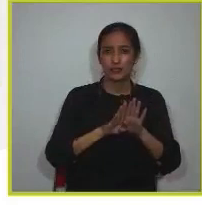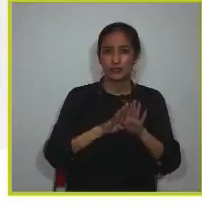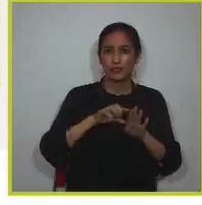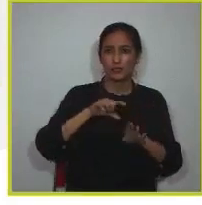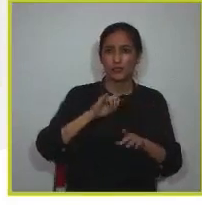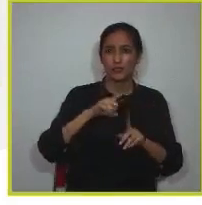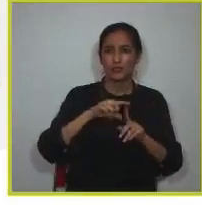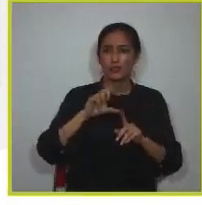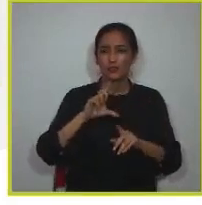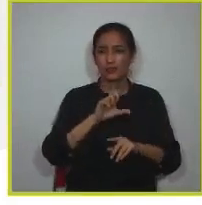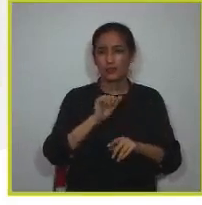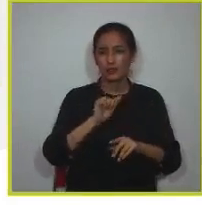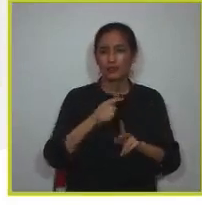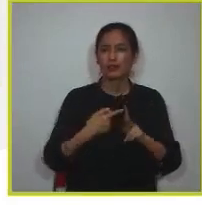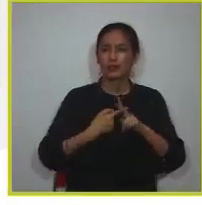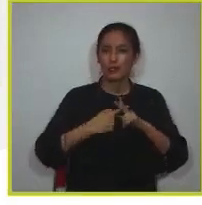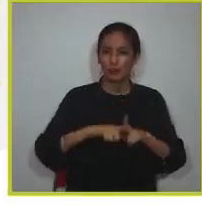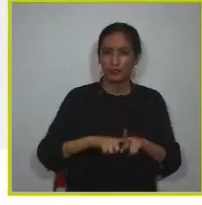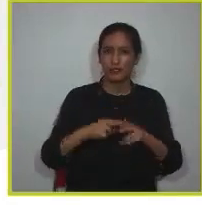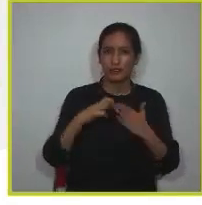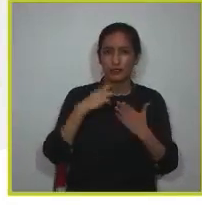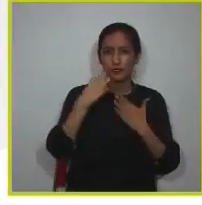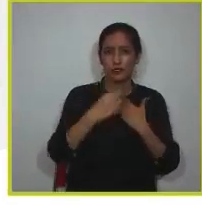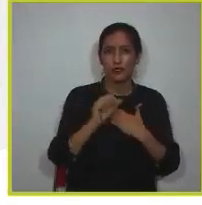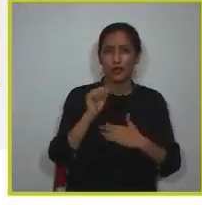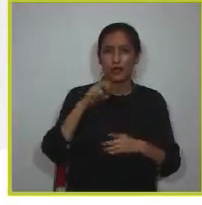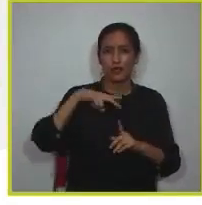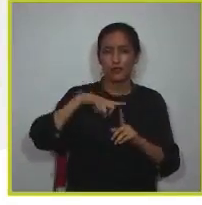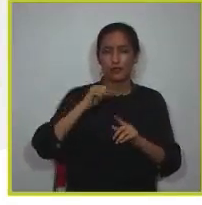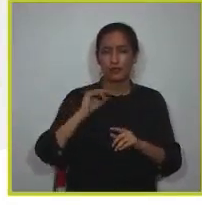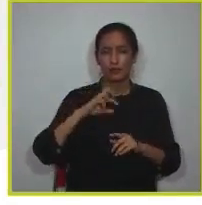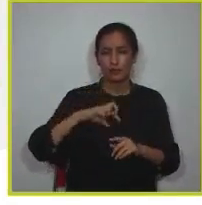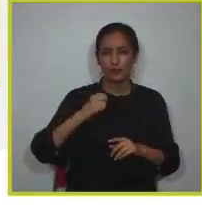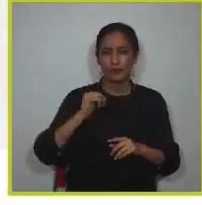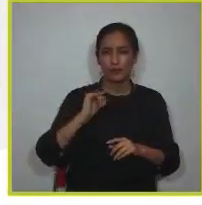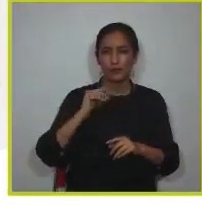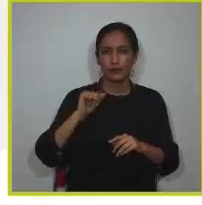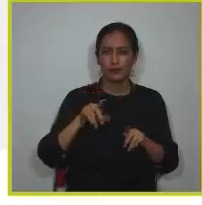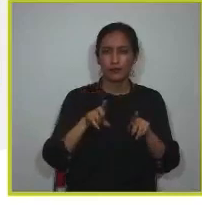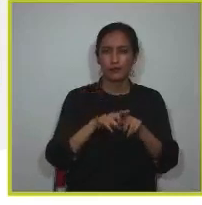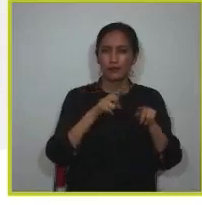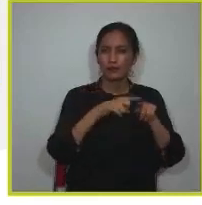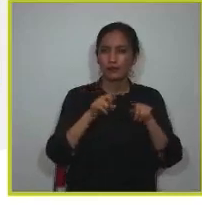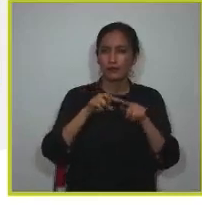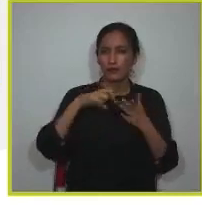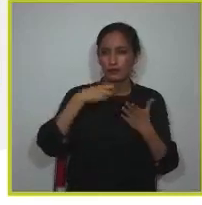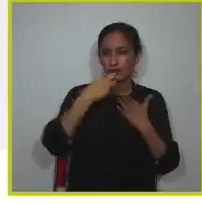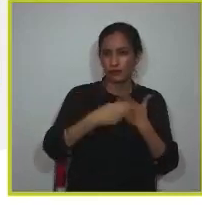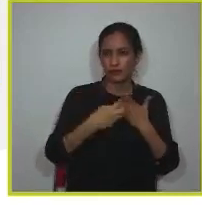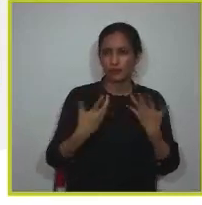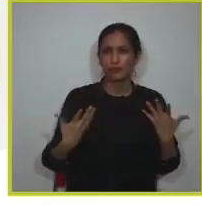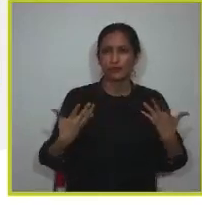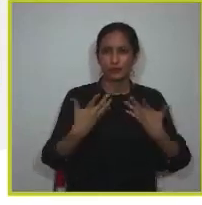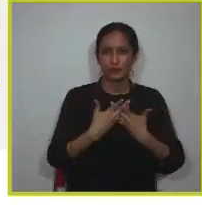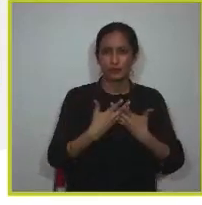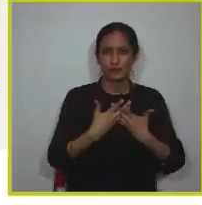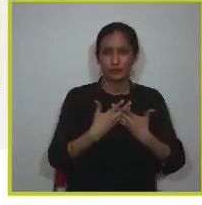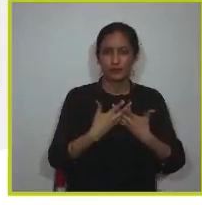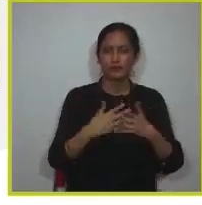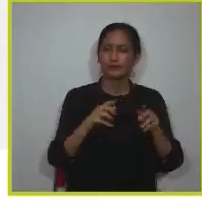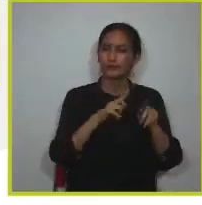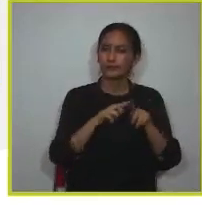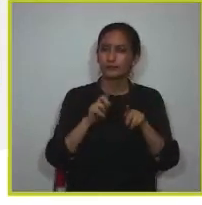finalmente el inicio del proyecto antapacay Y luego el comienzo de exploraciones del proyecto de integración con Uruguay